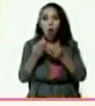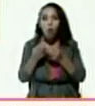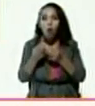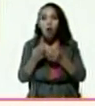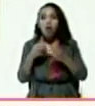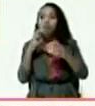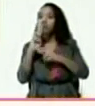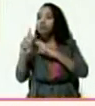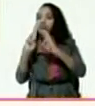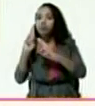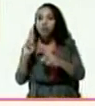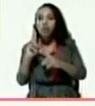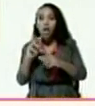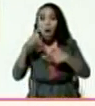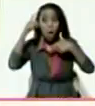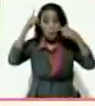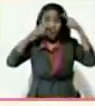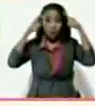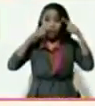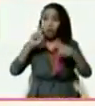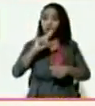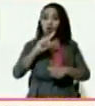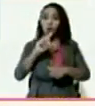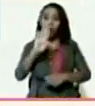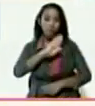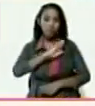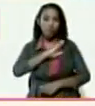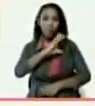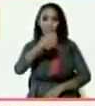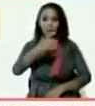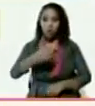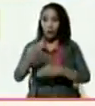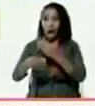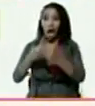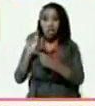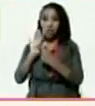propia gente, no los chavistas, su propia gente les hace.